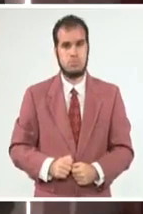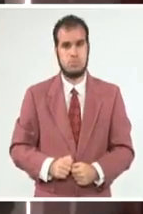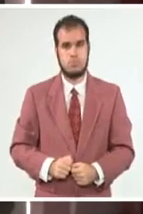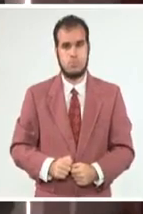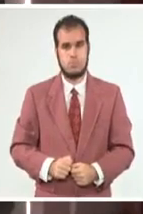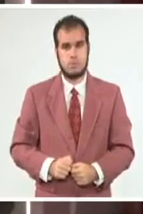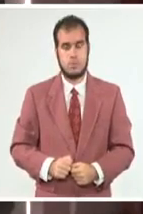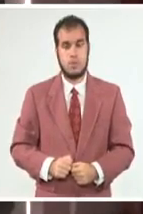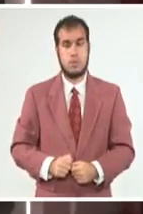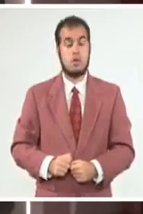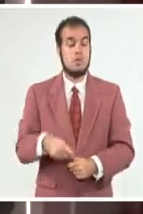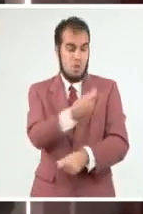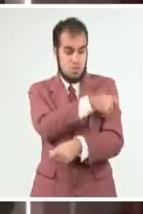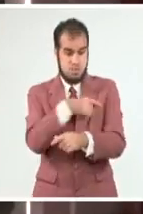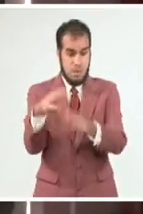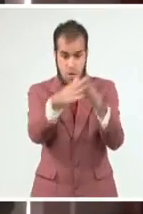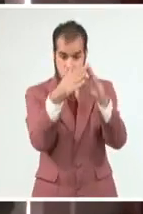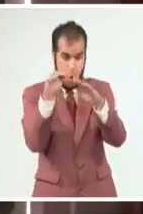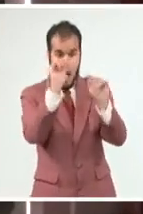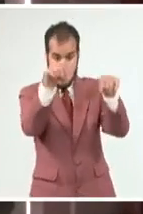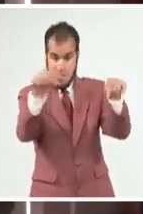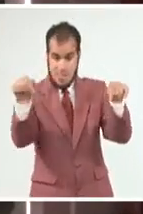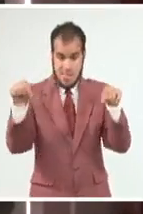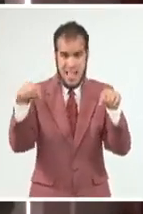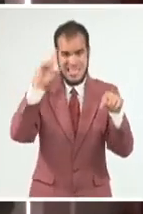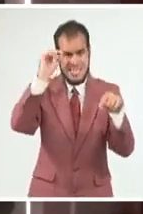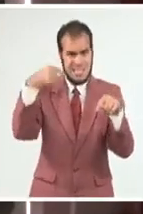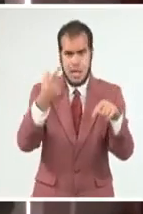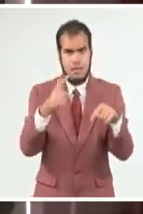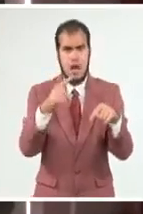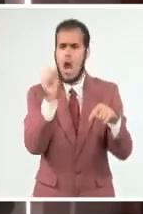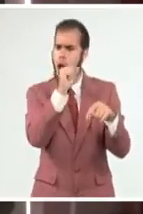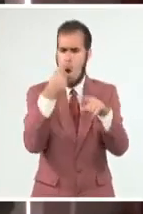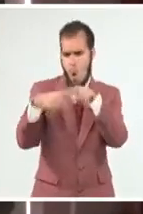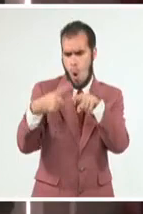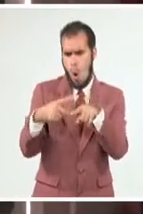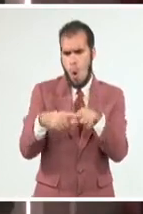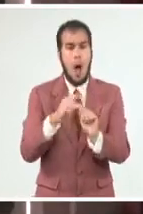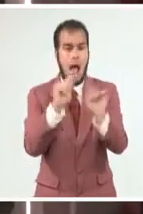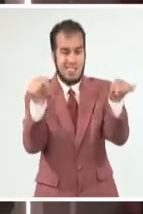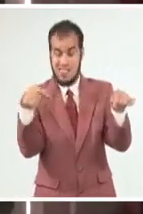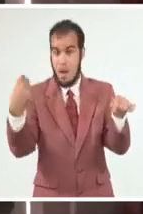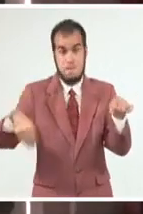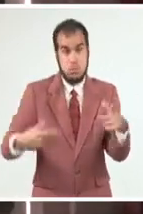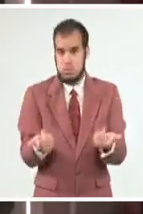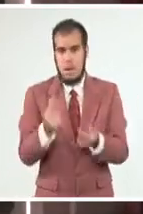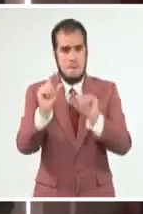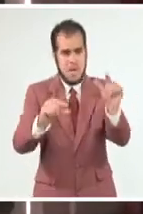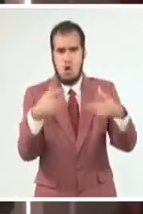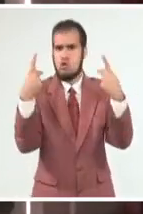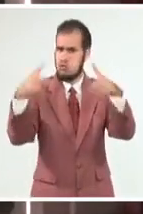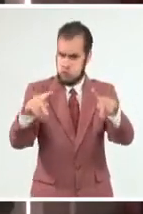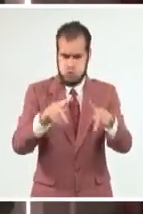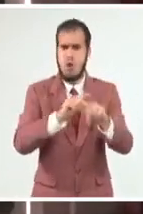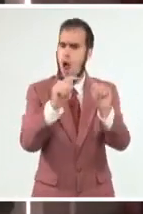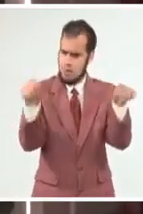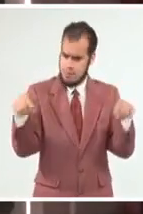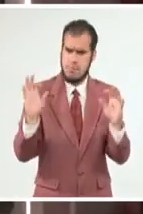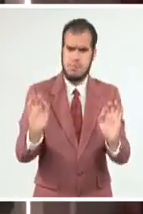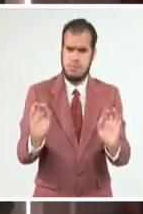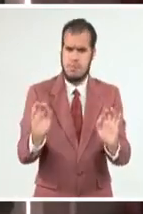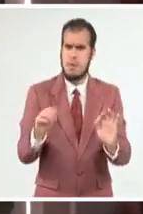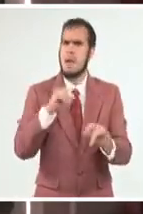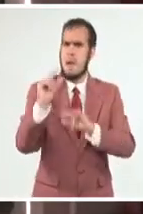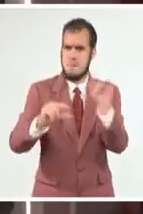existe en las comunidades. En las comunidades tenemos profesionales, fuerza de trabajo calificada, personas